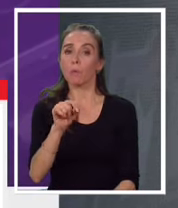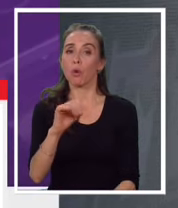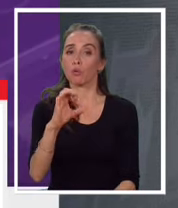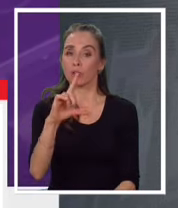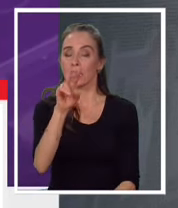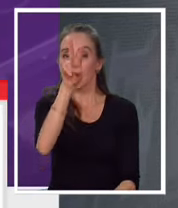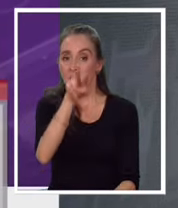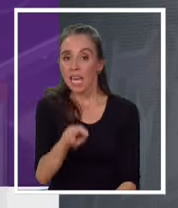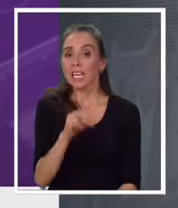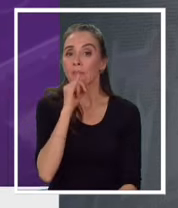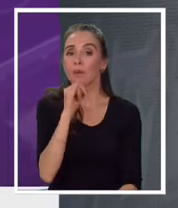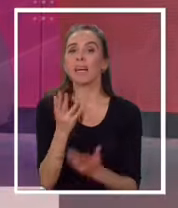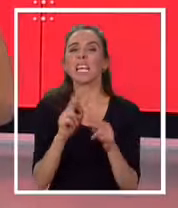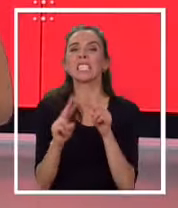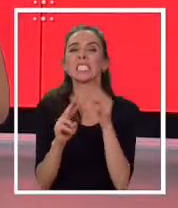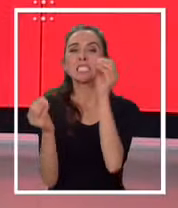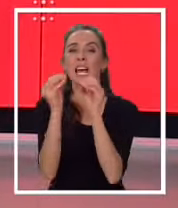de la Convención.